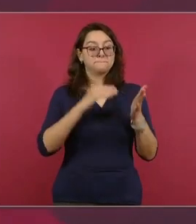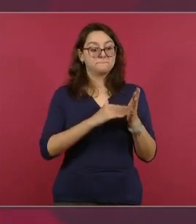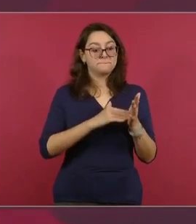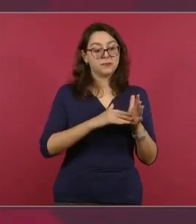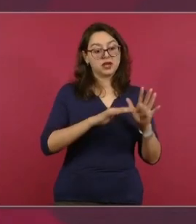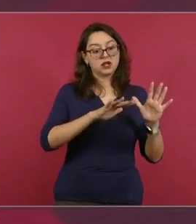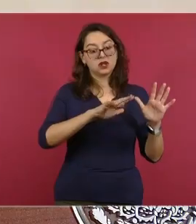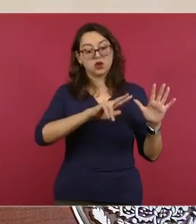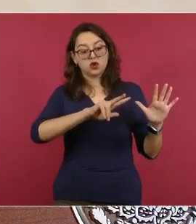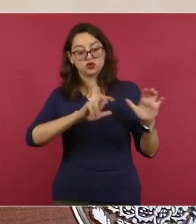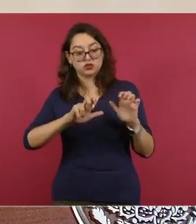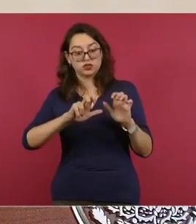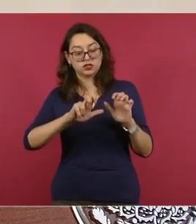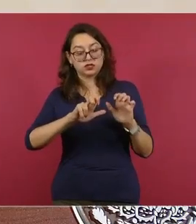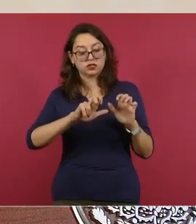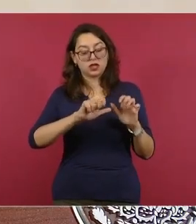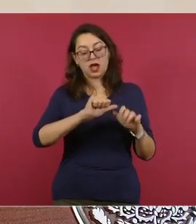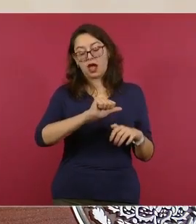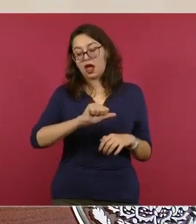1880 a